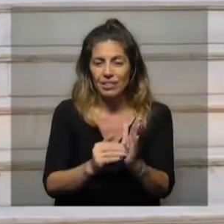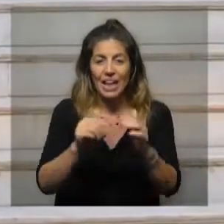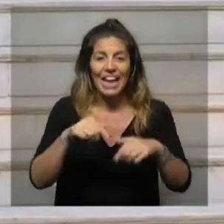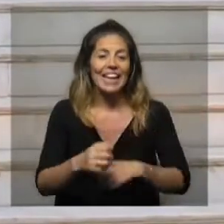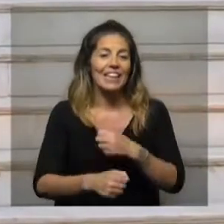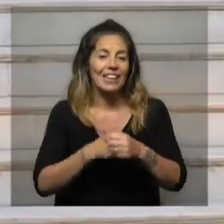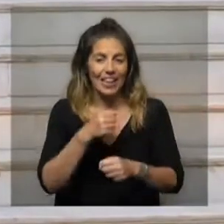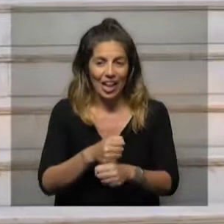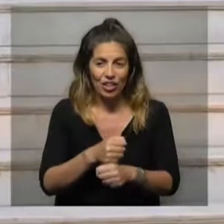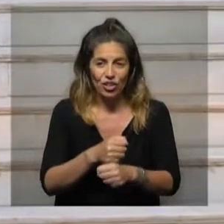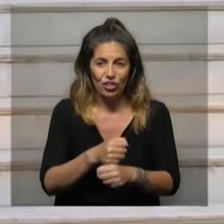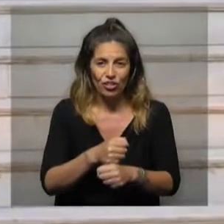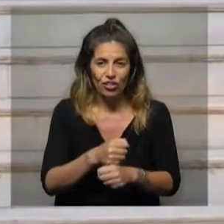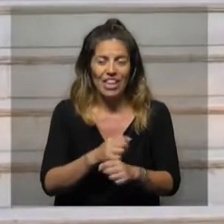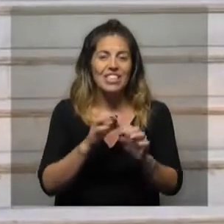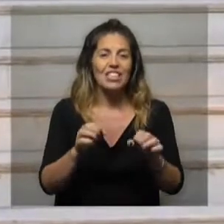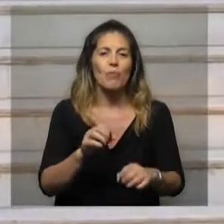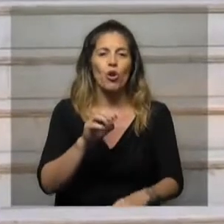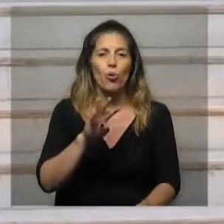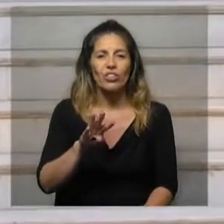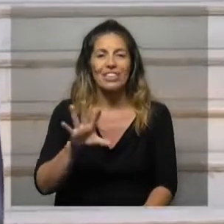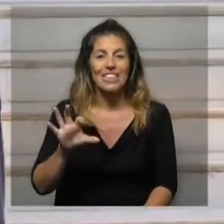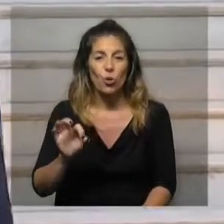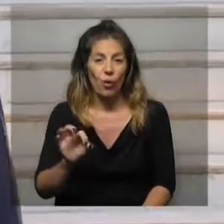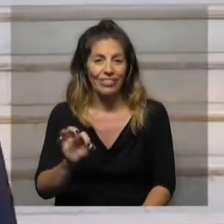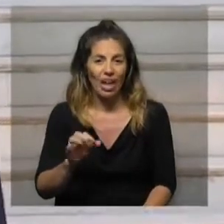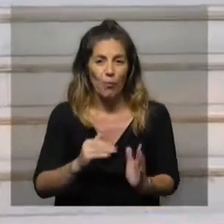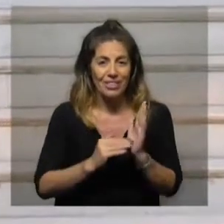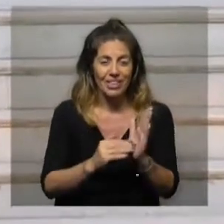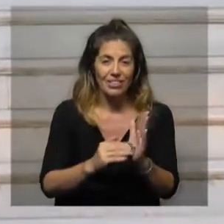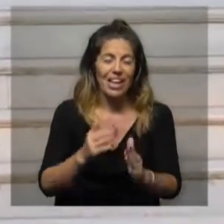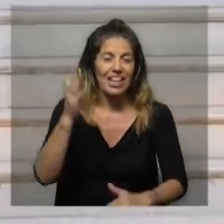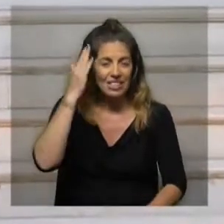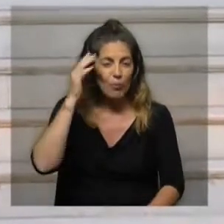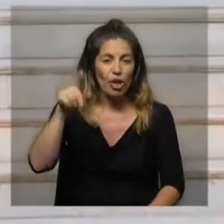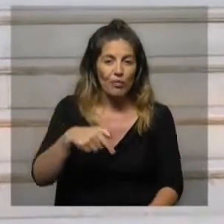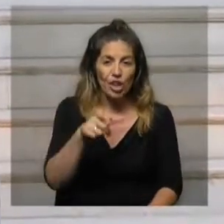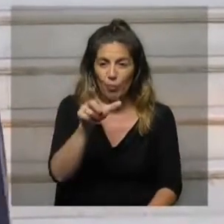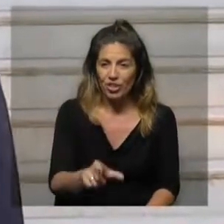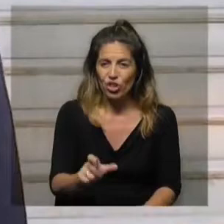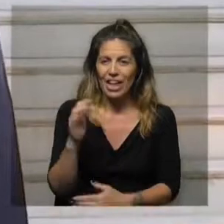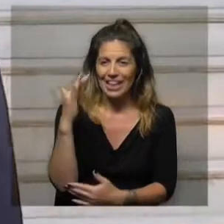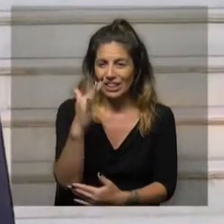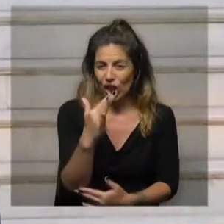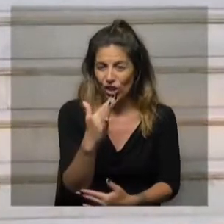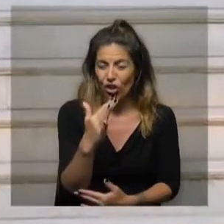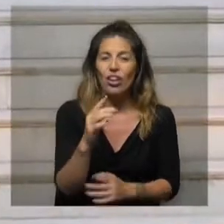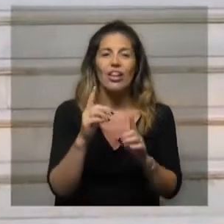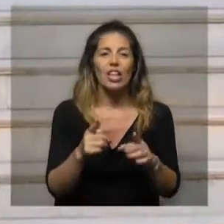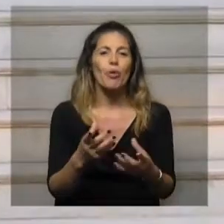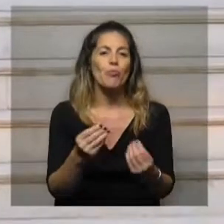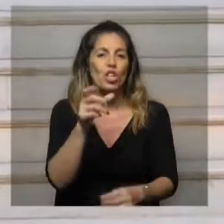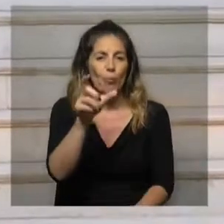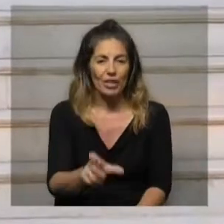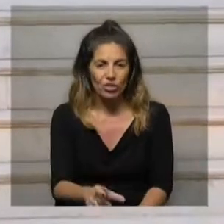año en esta edición Perdón llegamos a unas 450 y sabemos que se presentó gente del interior que antes no sentado sabemos que hay